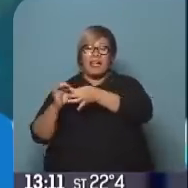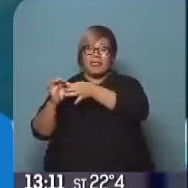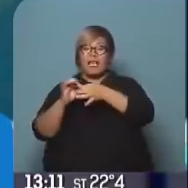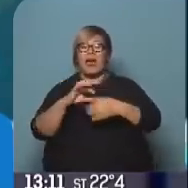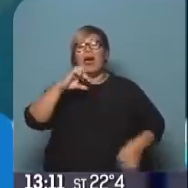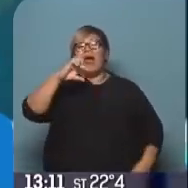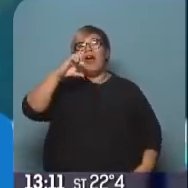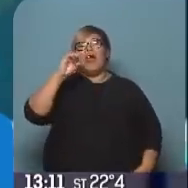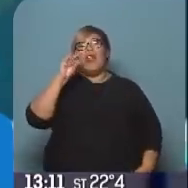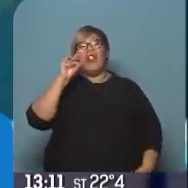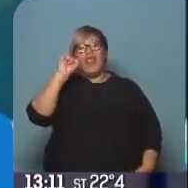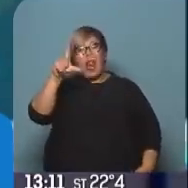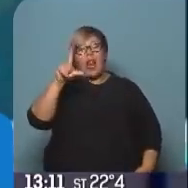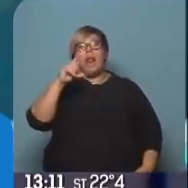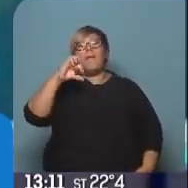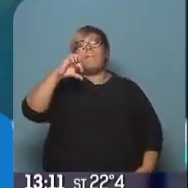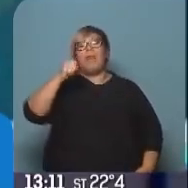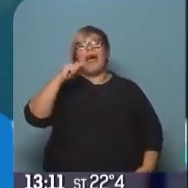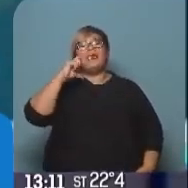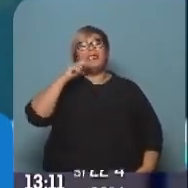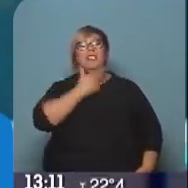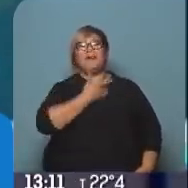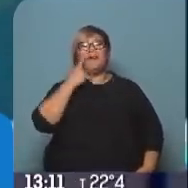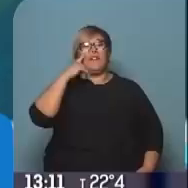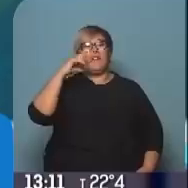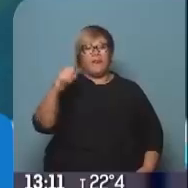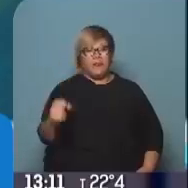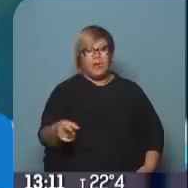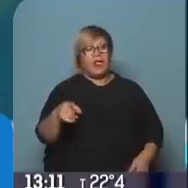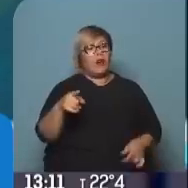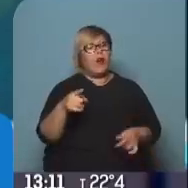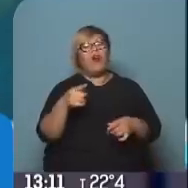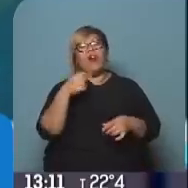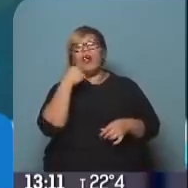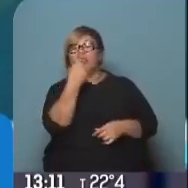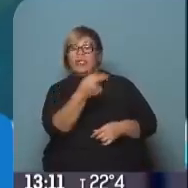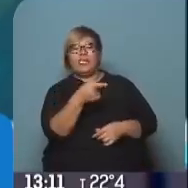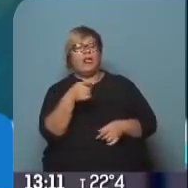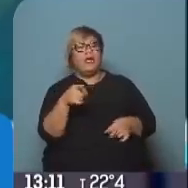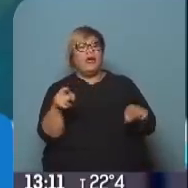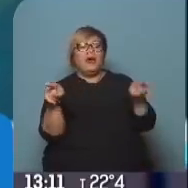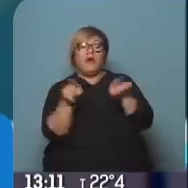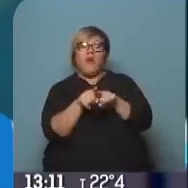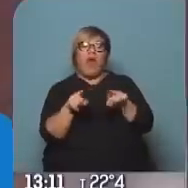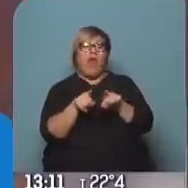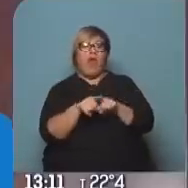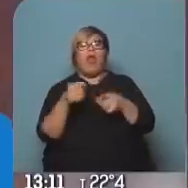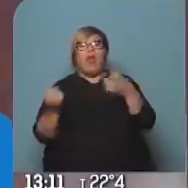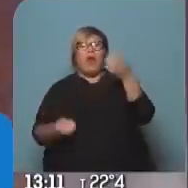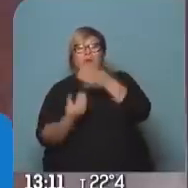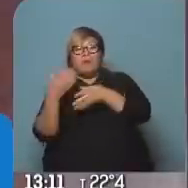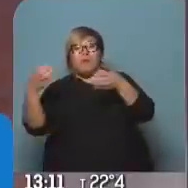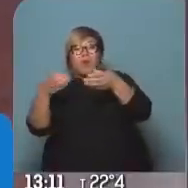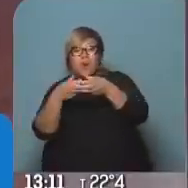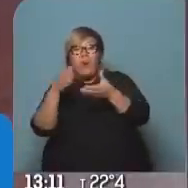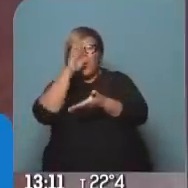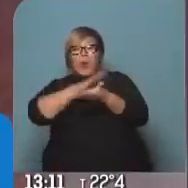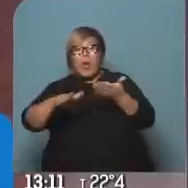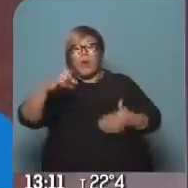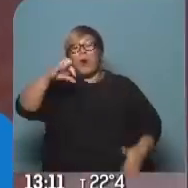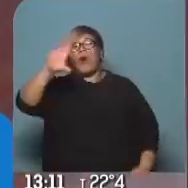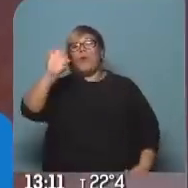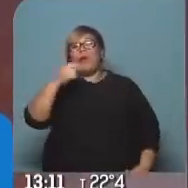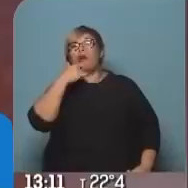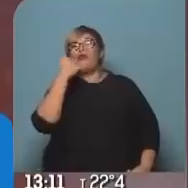y que se está cometiendo el mismo error que con la UNASUR. ¿Será así? Aparentemente tiene